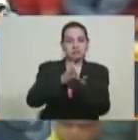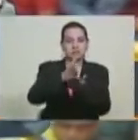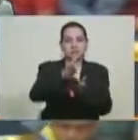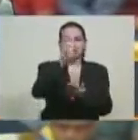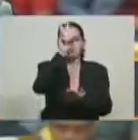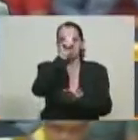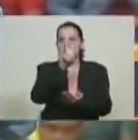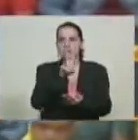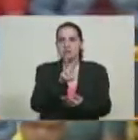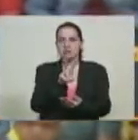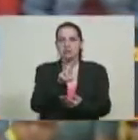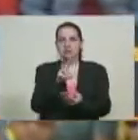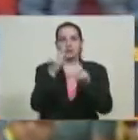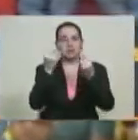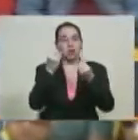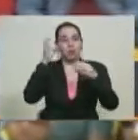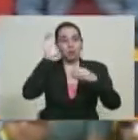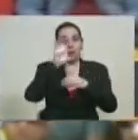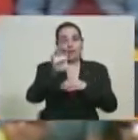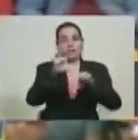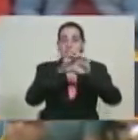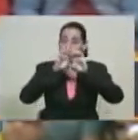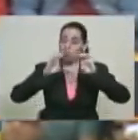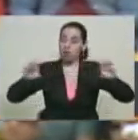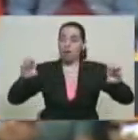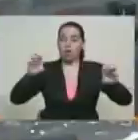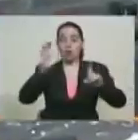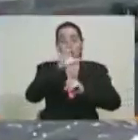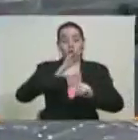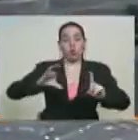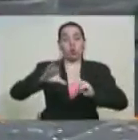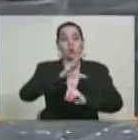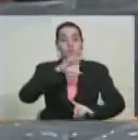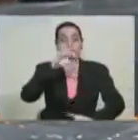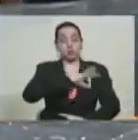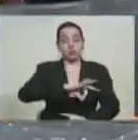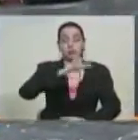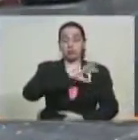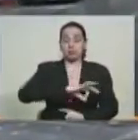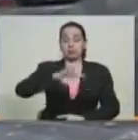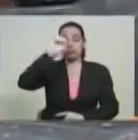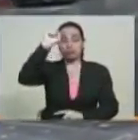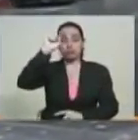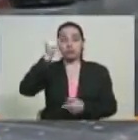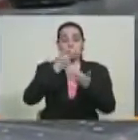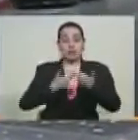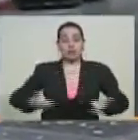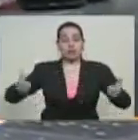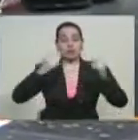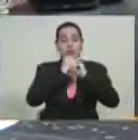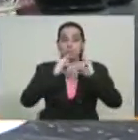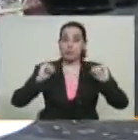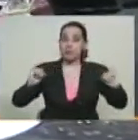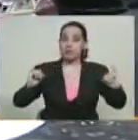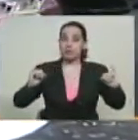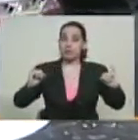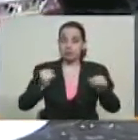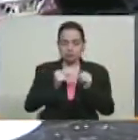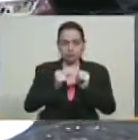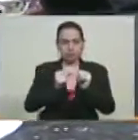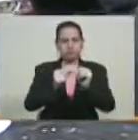Venezuela, de un país educado, culto, soberano, independiente, para consolidar nuestro